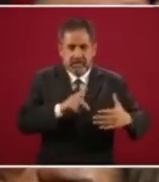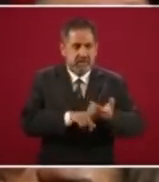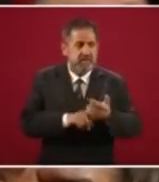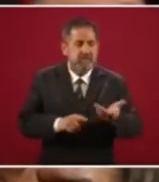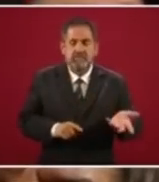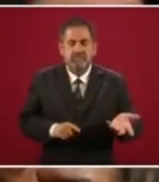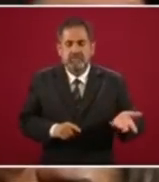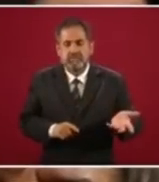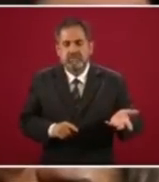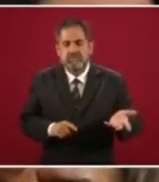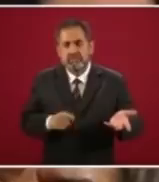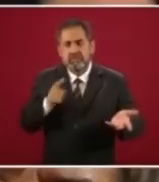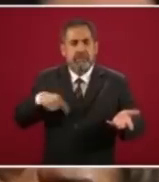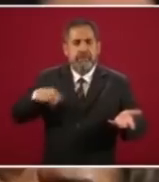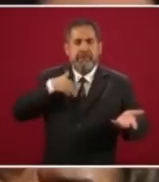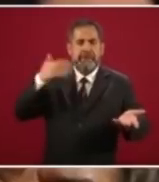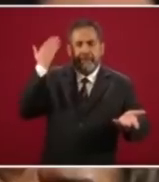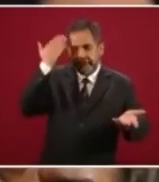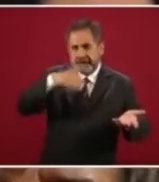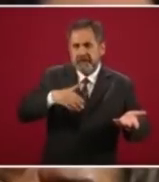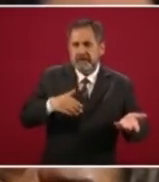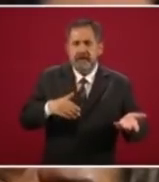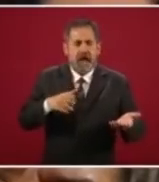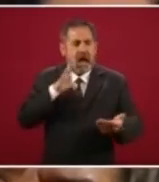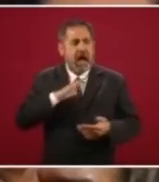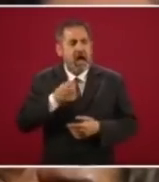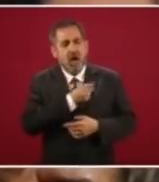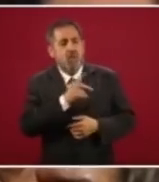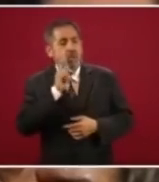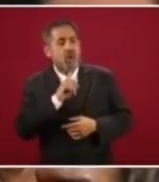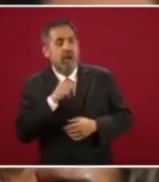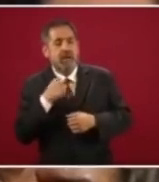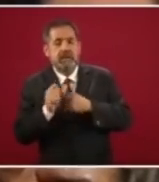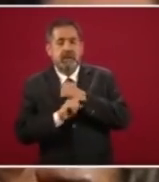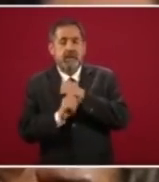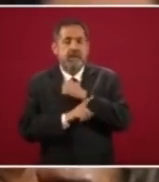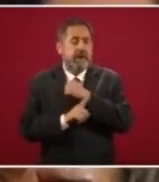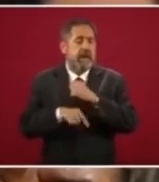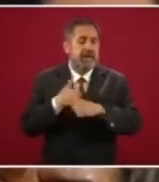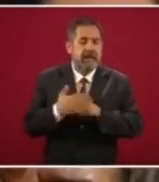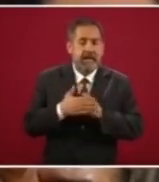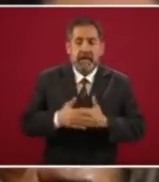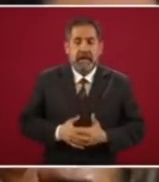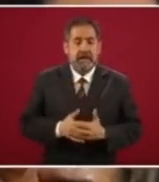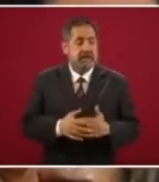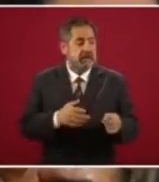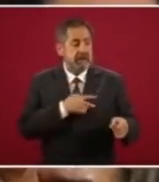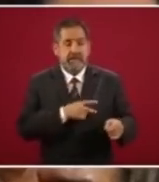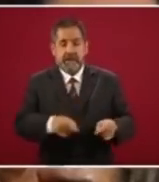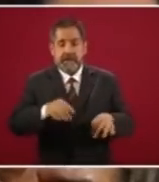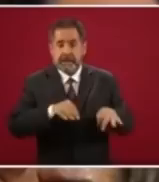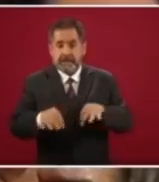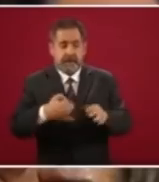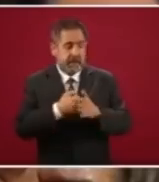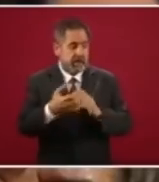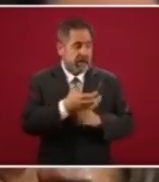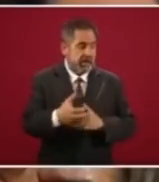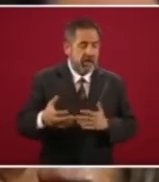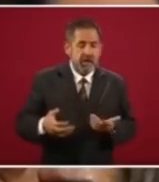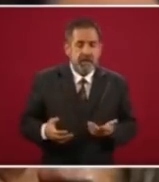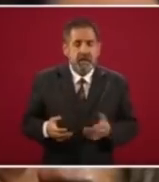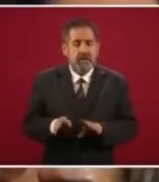tenga. Sabemos que hay mujeres embarazadas que trabajan. La población